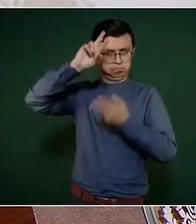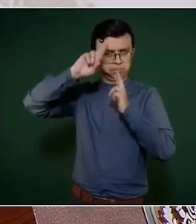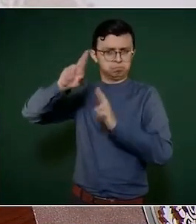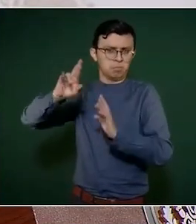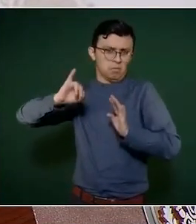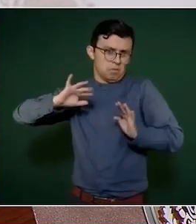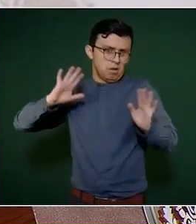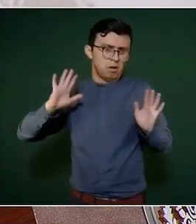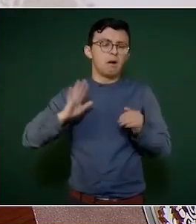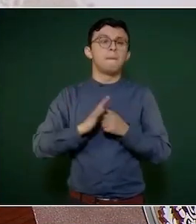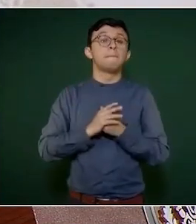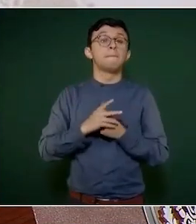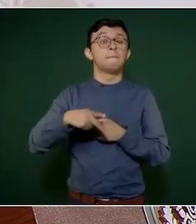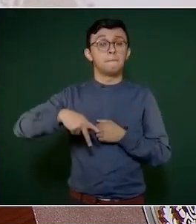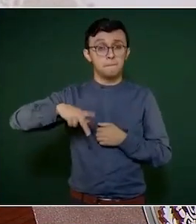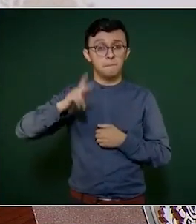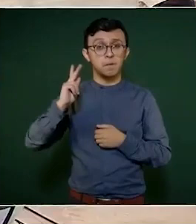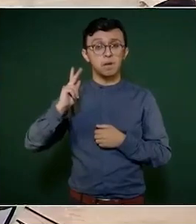pero son